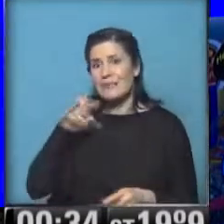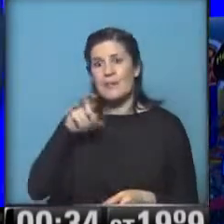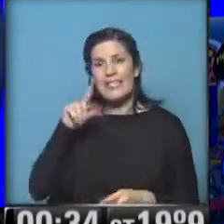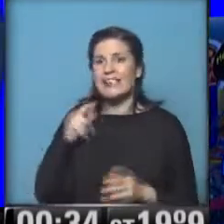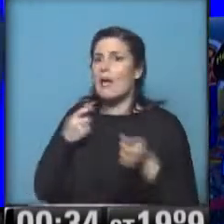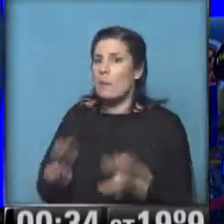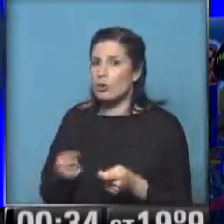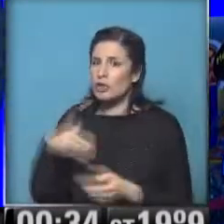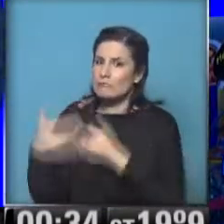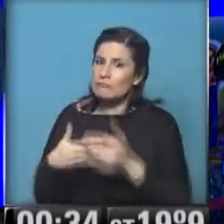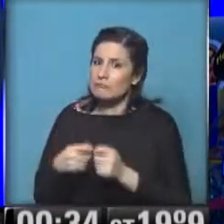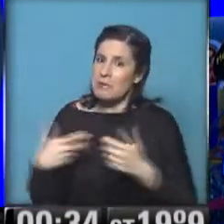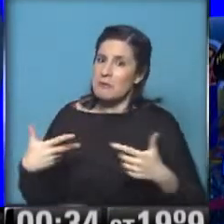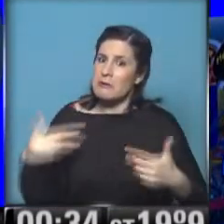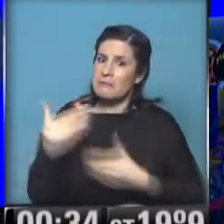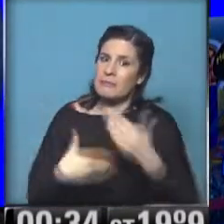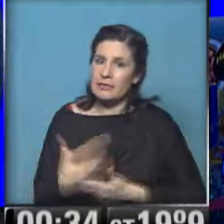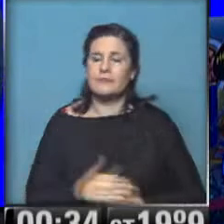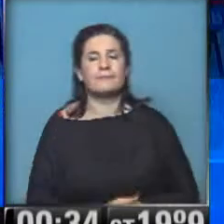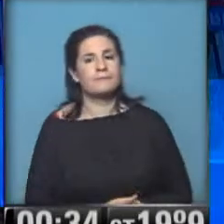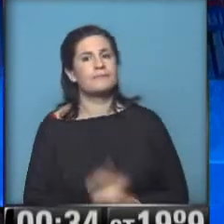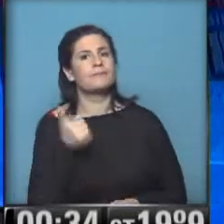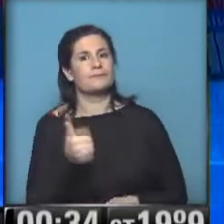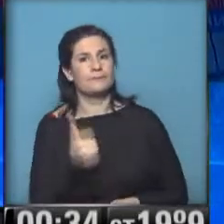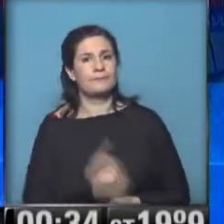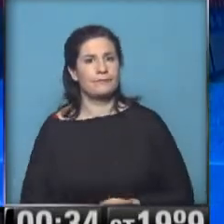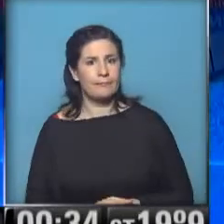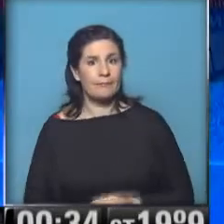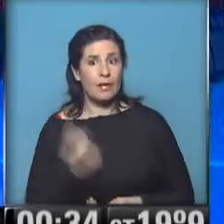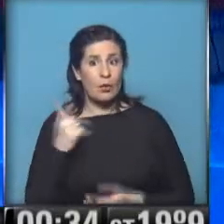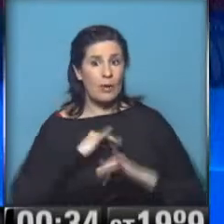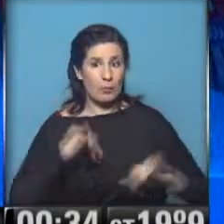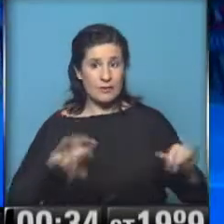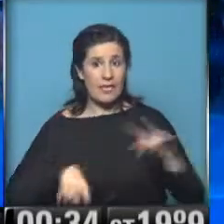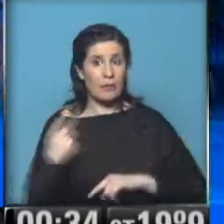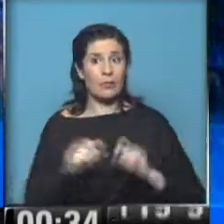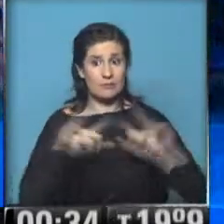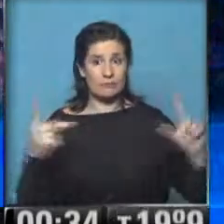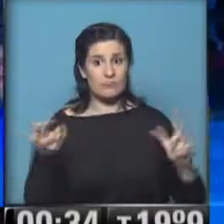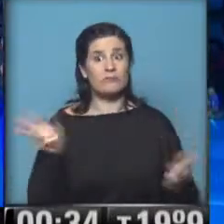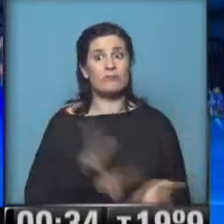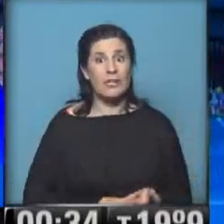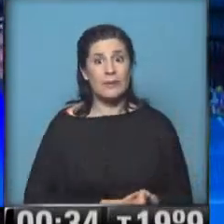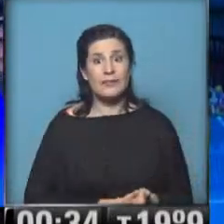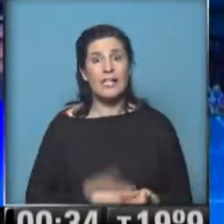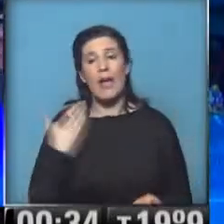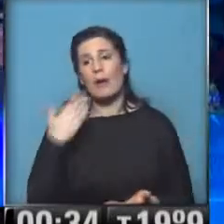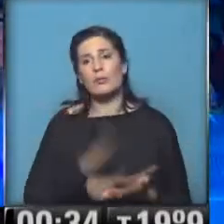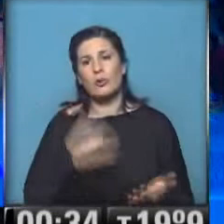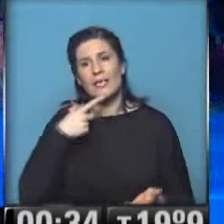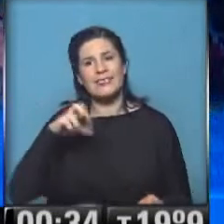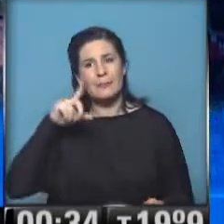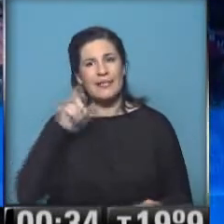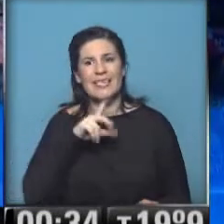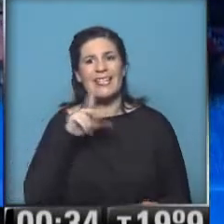esa tarea que emprendieron los padres. Bueno, Maxi, nos vamos al corte. Cuando volvemos, seguimos hablando de Spinetta, en este caso